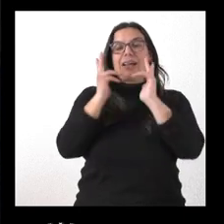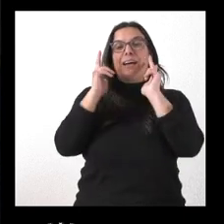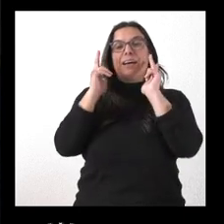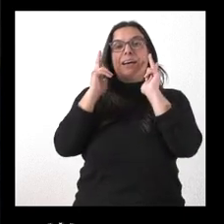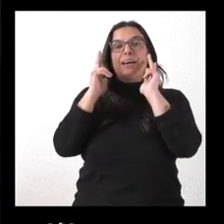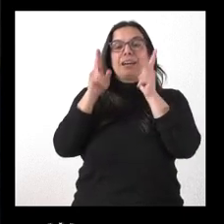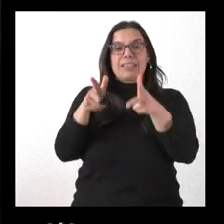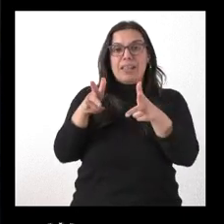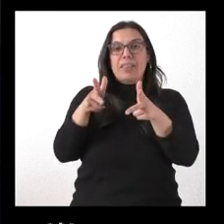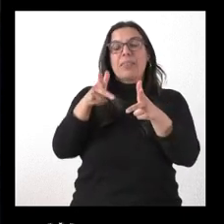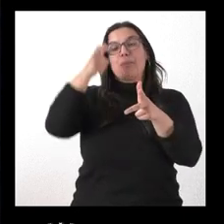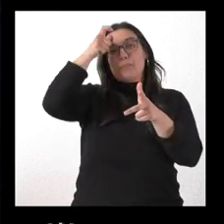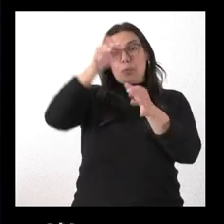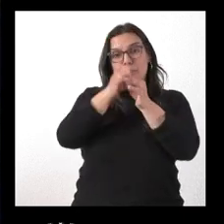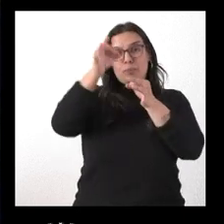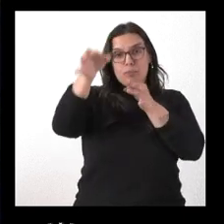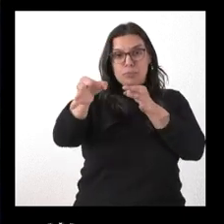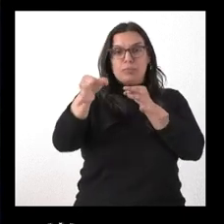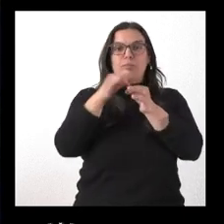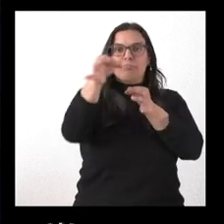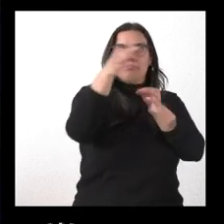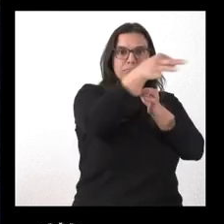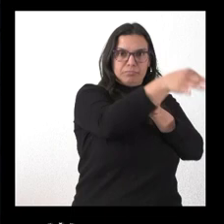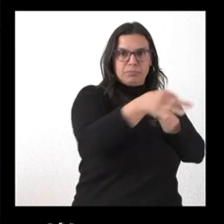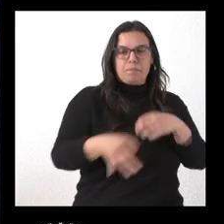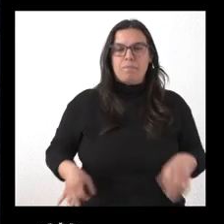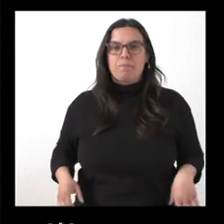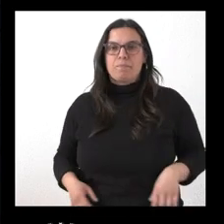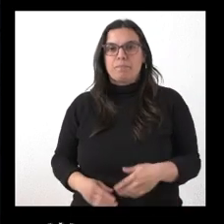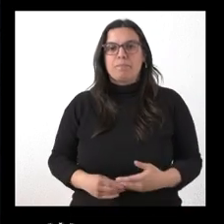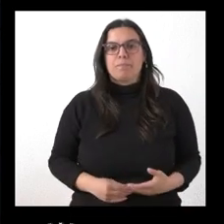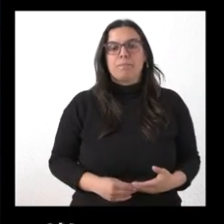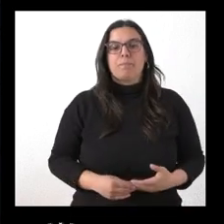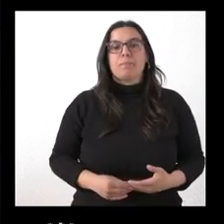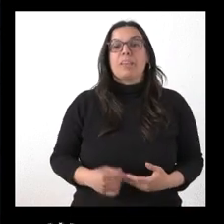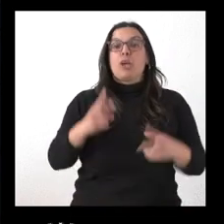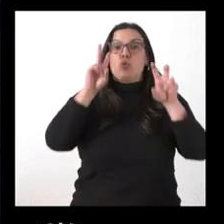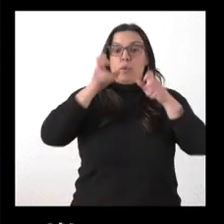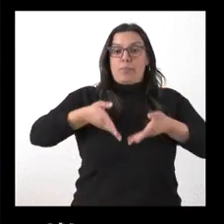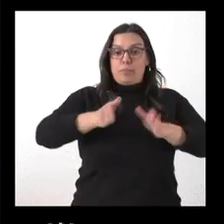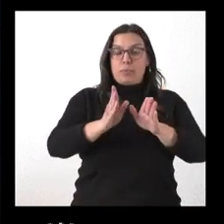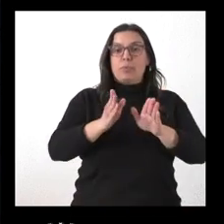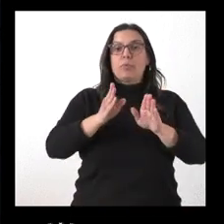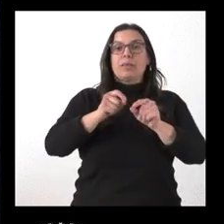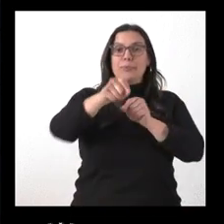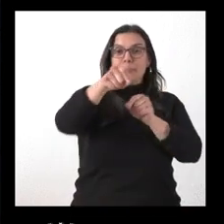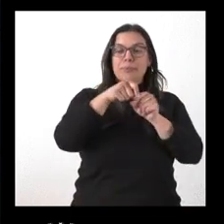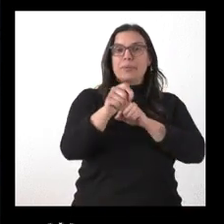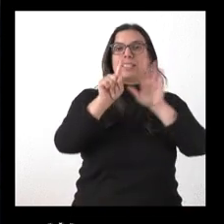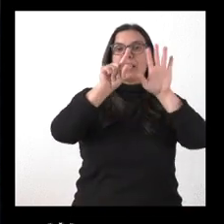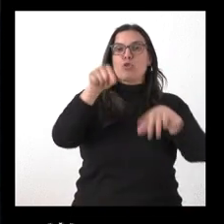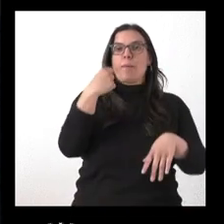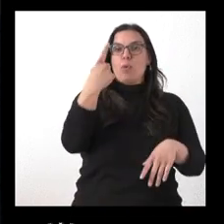y las localidades que ahora se benefician esta nueva línea tiene una extensión de 6,1 km y